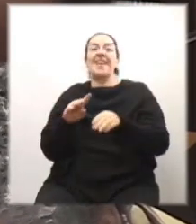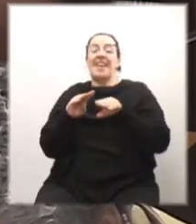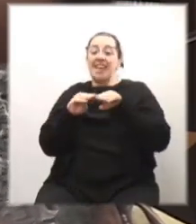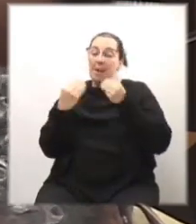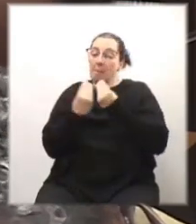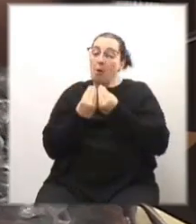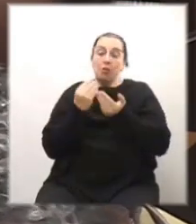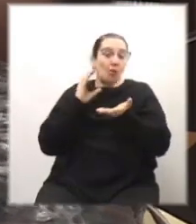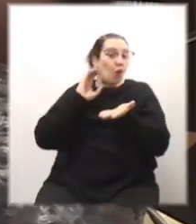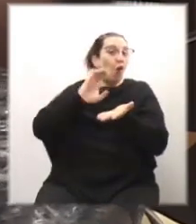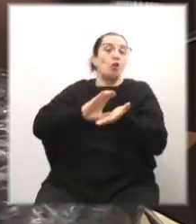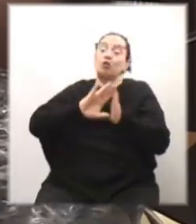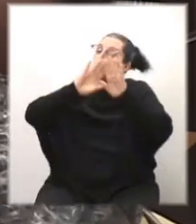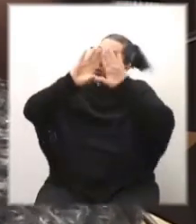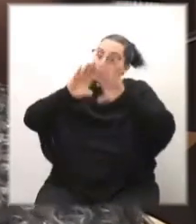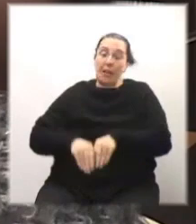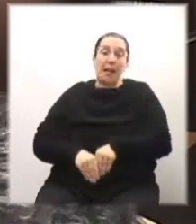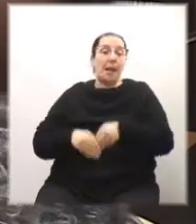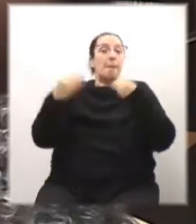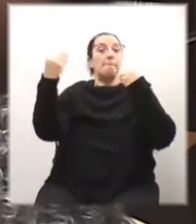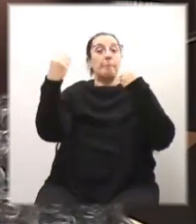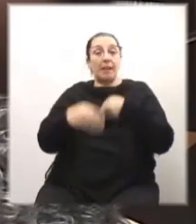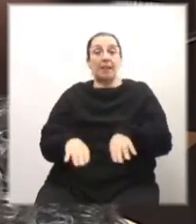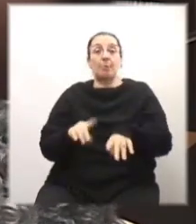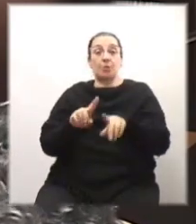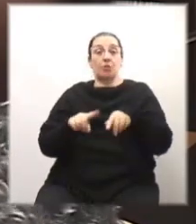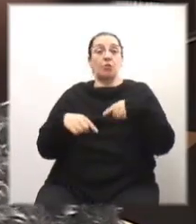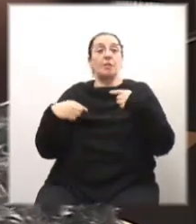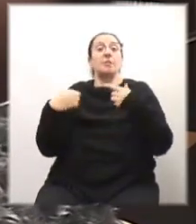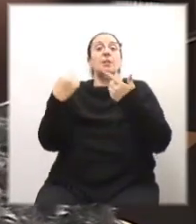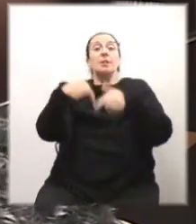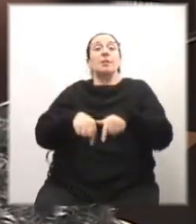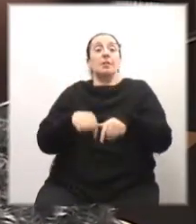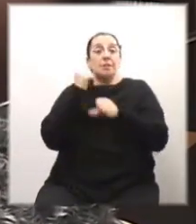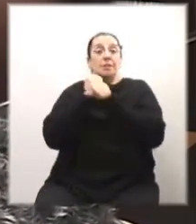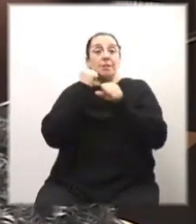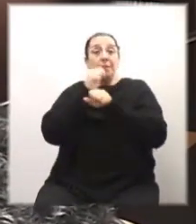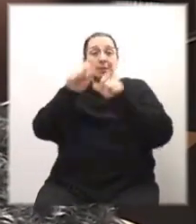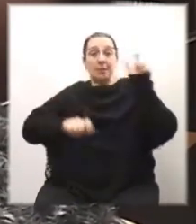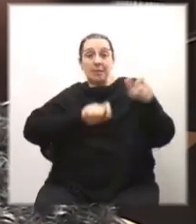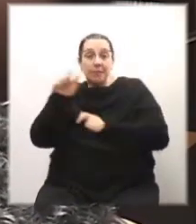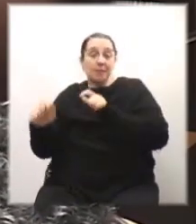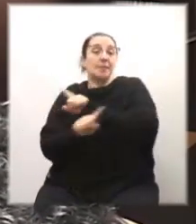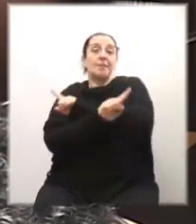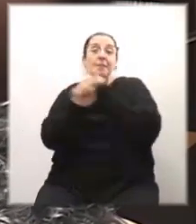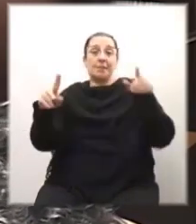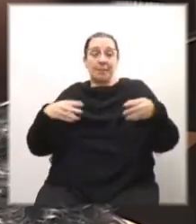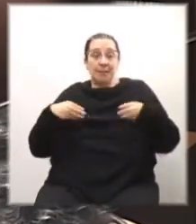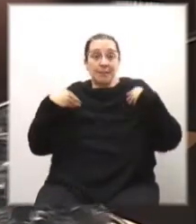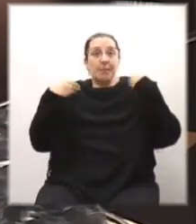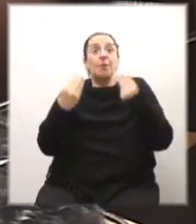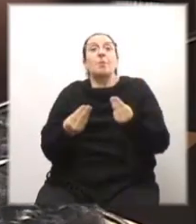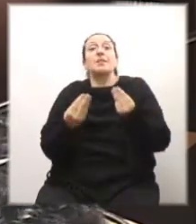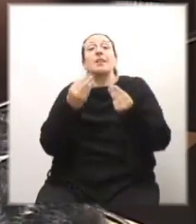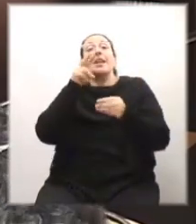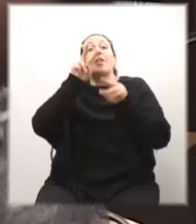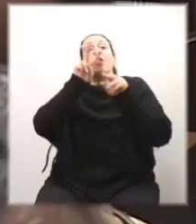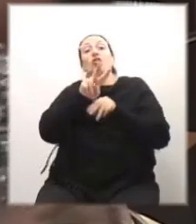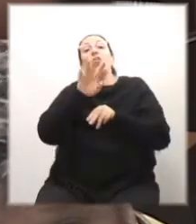total perdido por los trabajadores del sector en 3 años, al no recuperarse la inflación en cada ajuste, es